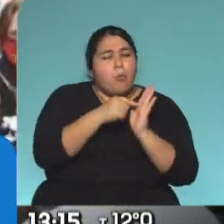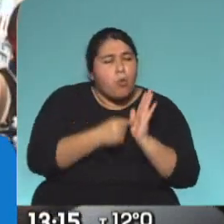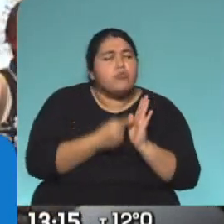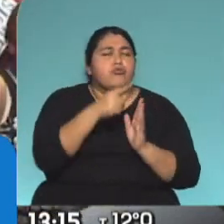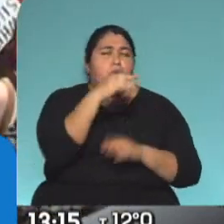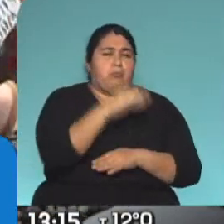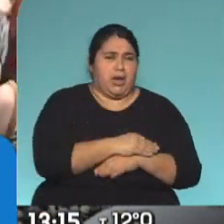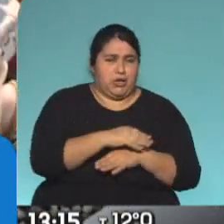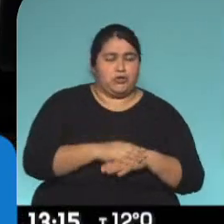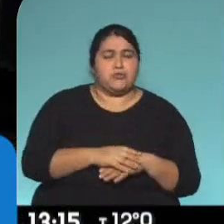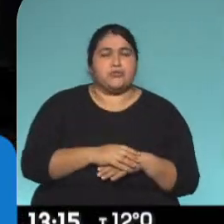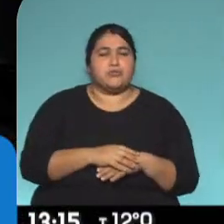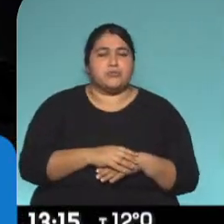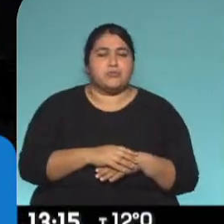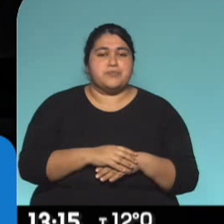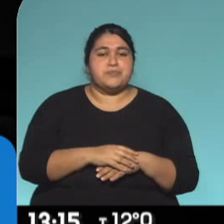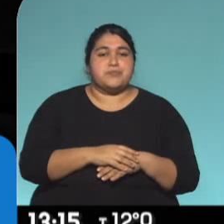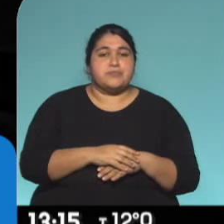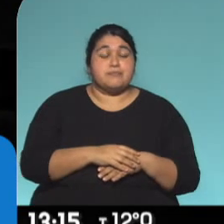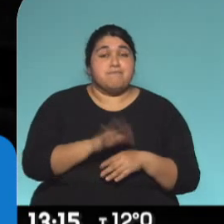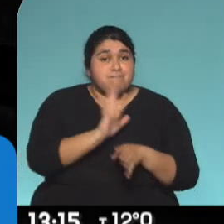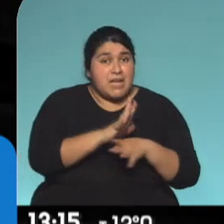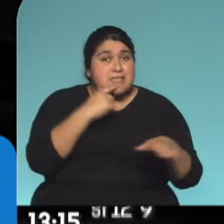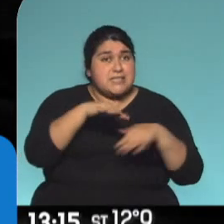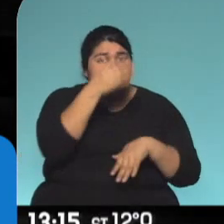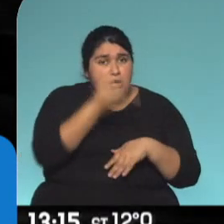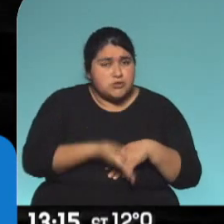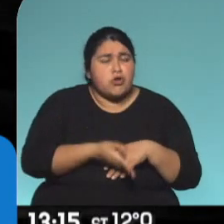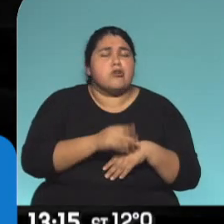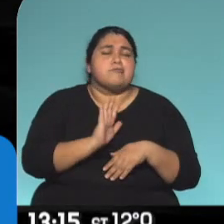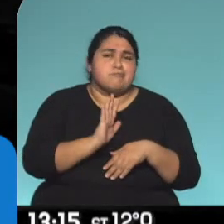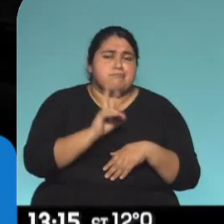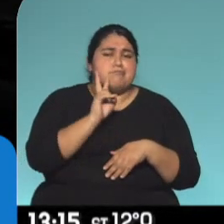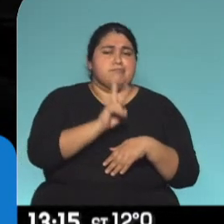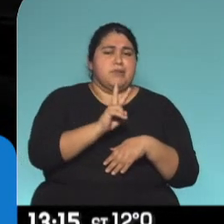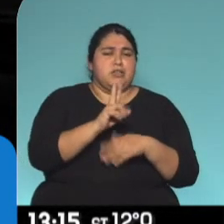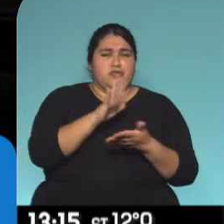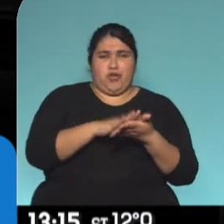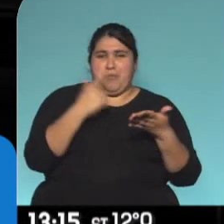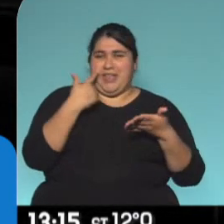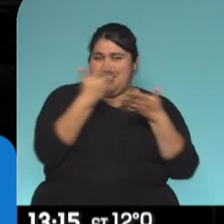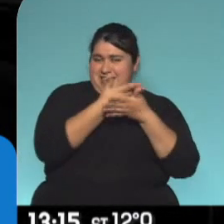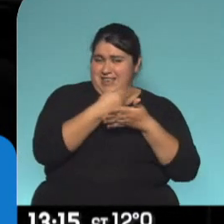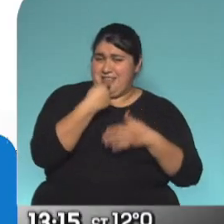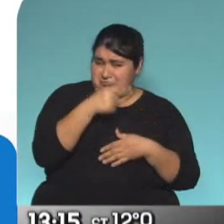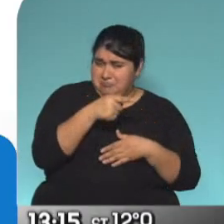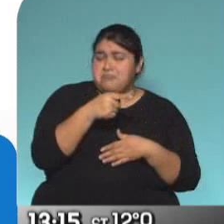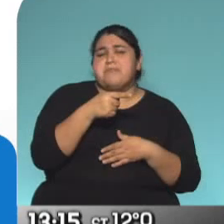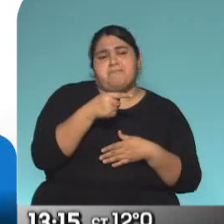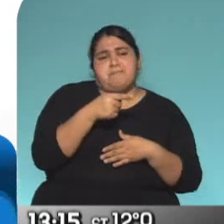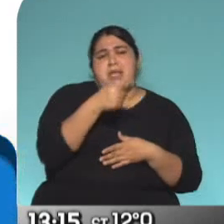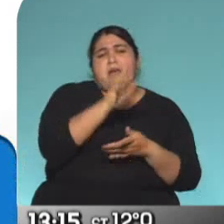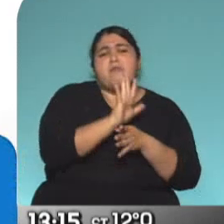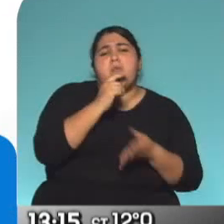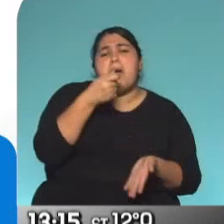votantes. A este panorama se suman las recientes revelaciones del New York Times que aseguran que Trump pagó